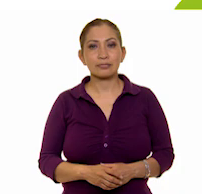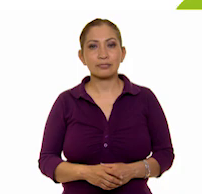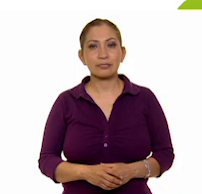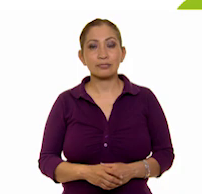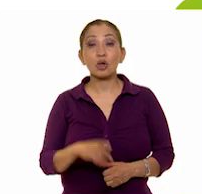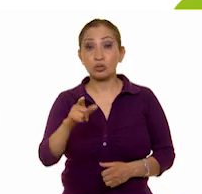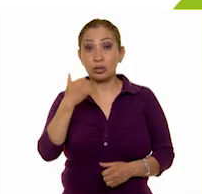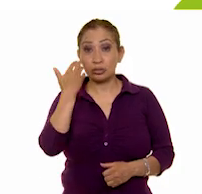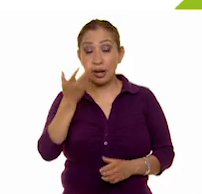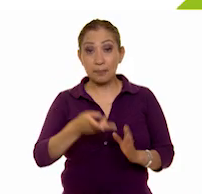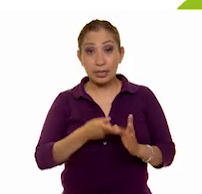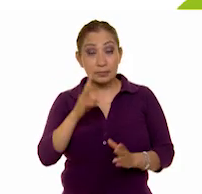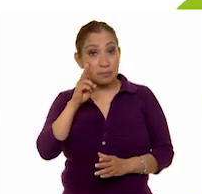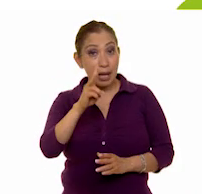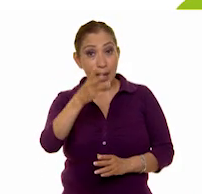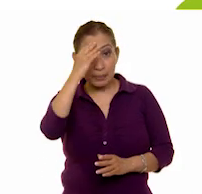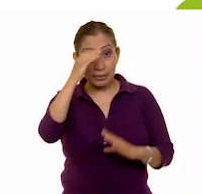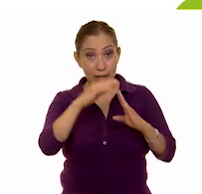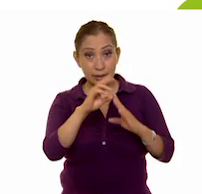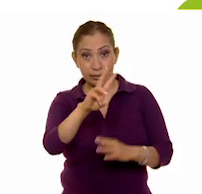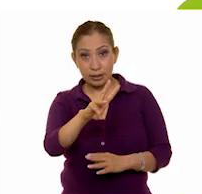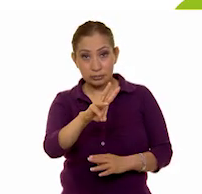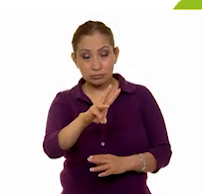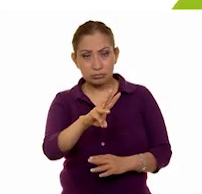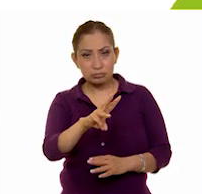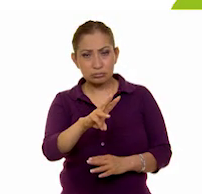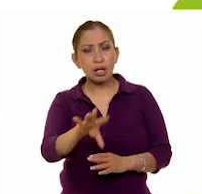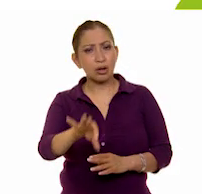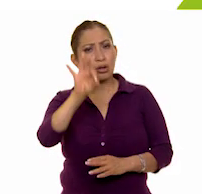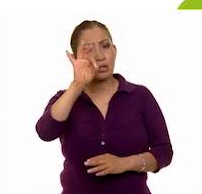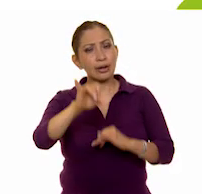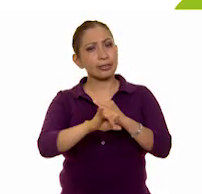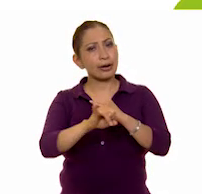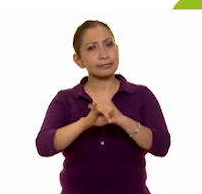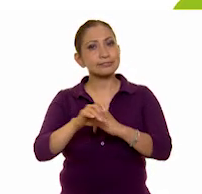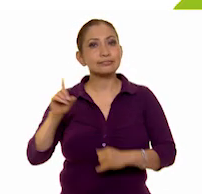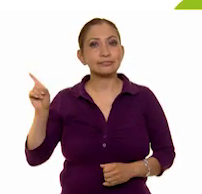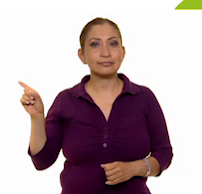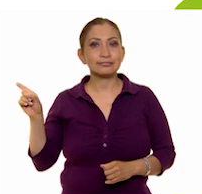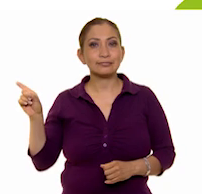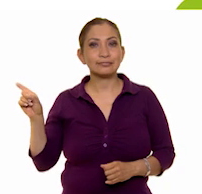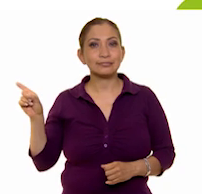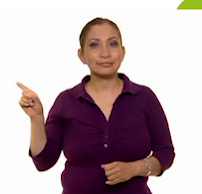Si quieres volver a ver los programas de Aprende en Casa 3, los puedes encontrar en la